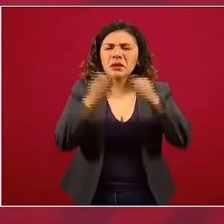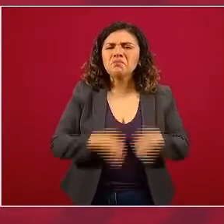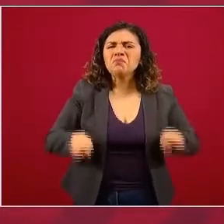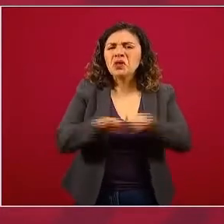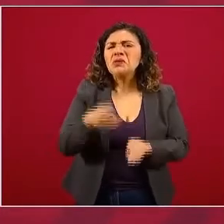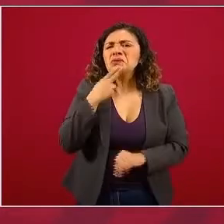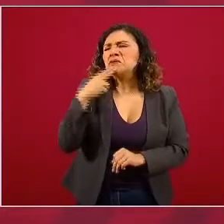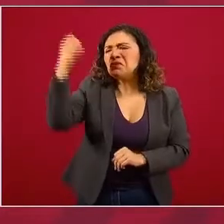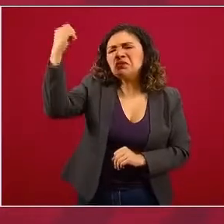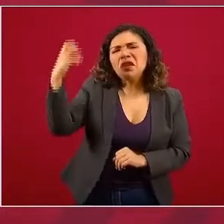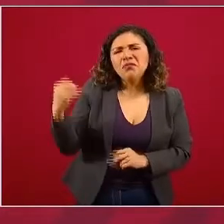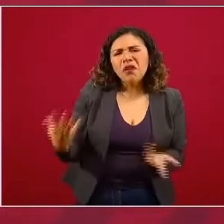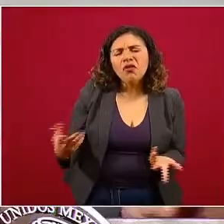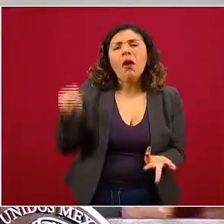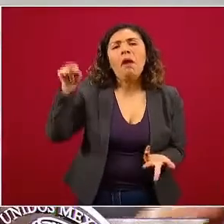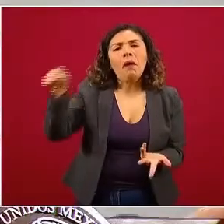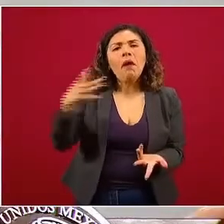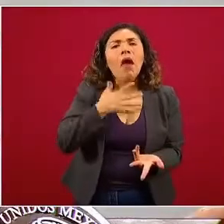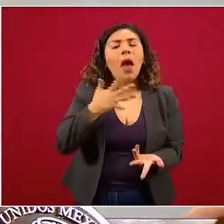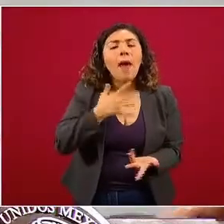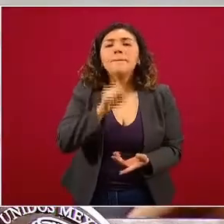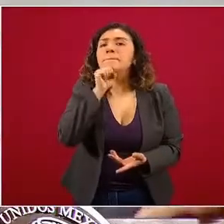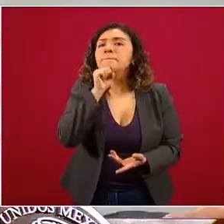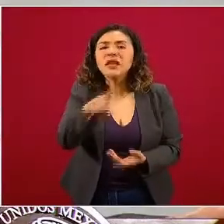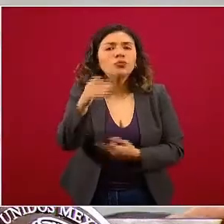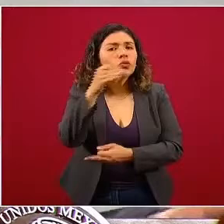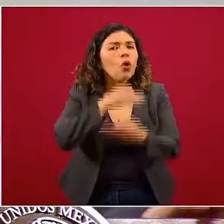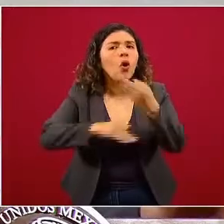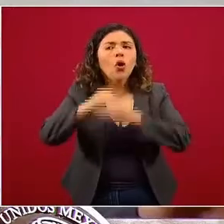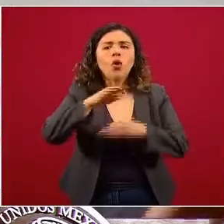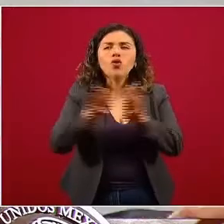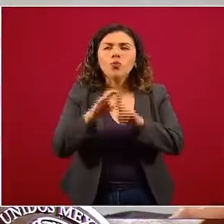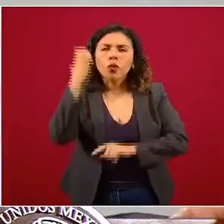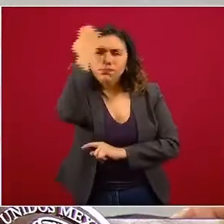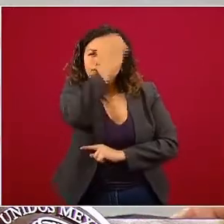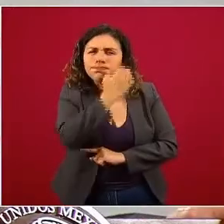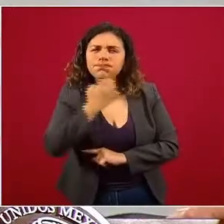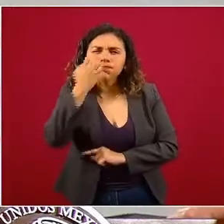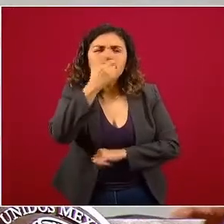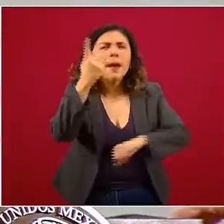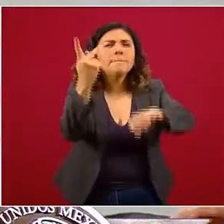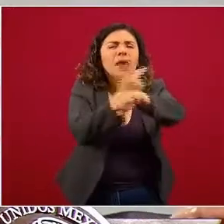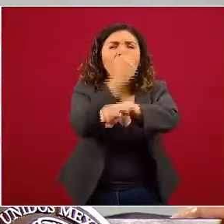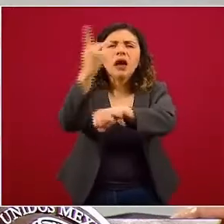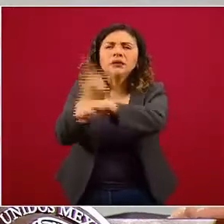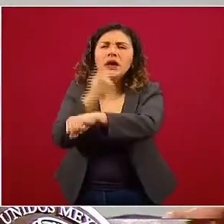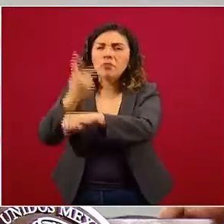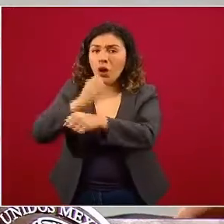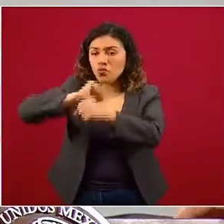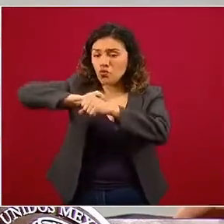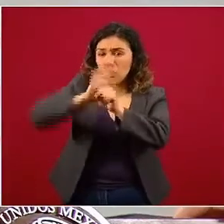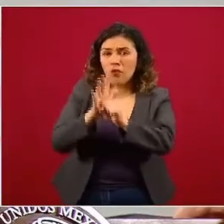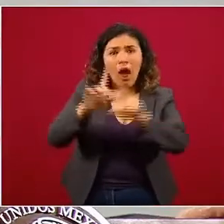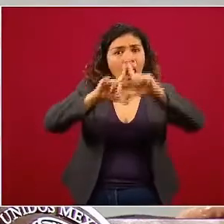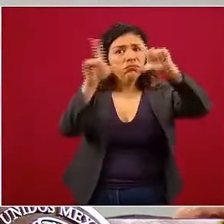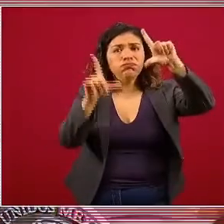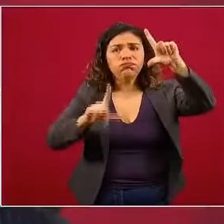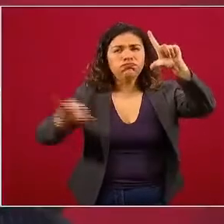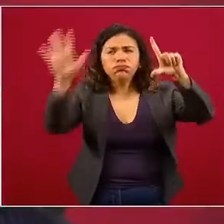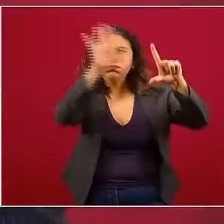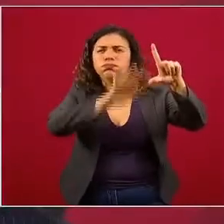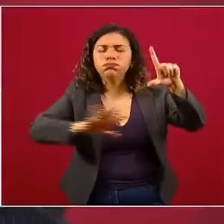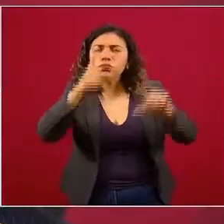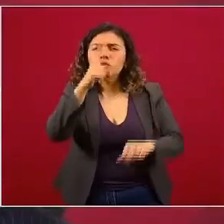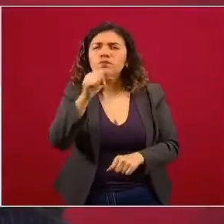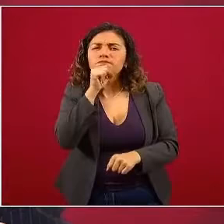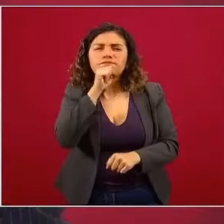este semáforo es que tenemos un mismo método para evaluar la situación epidémica de COVID-19 en todo el país,